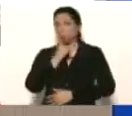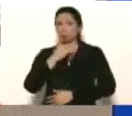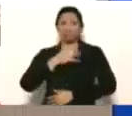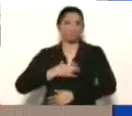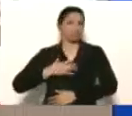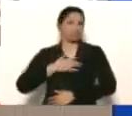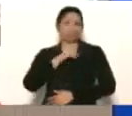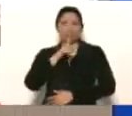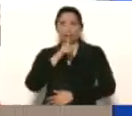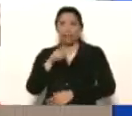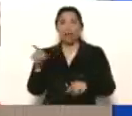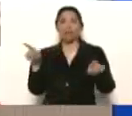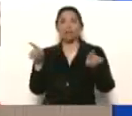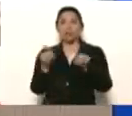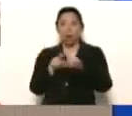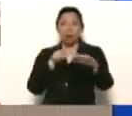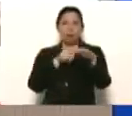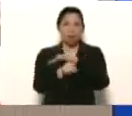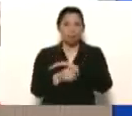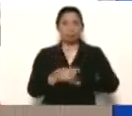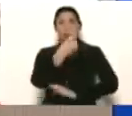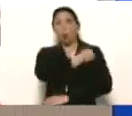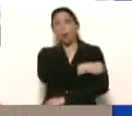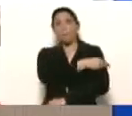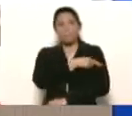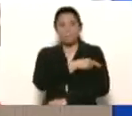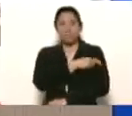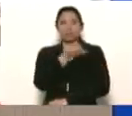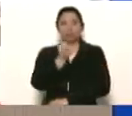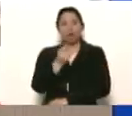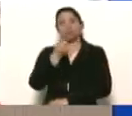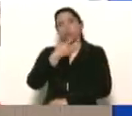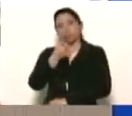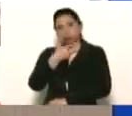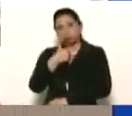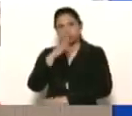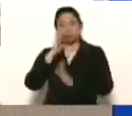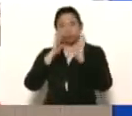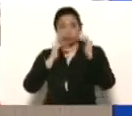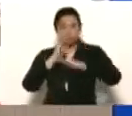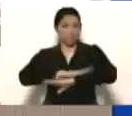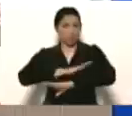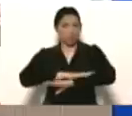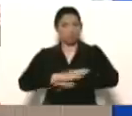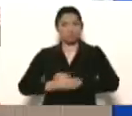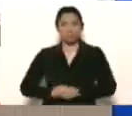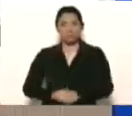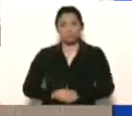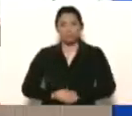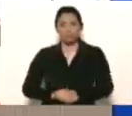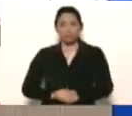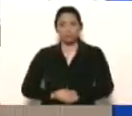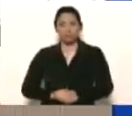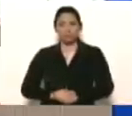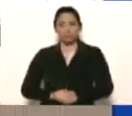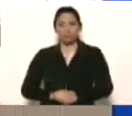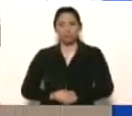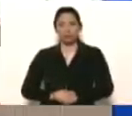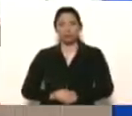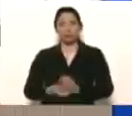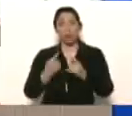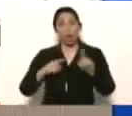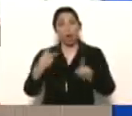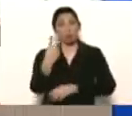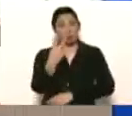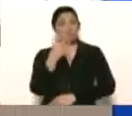igual fue trasladado e ingresado en un hospital y está recibiendo tratamiento con cloroquina los otros dos casos